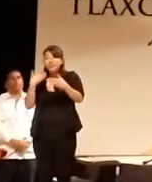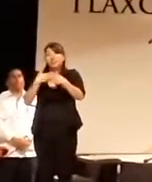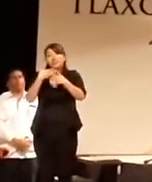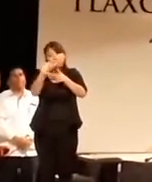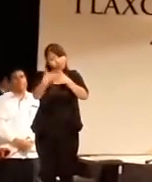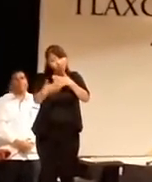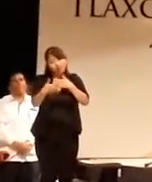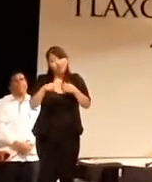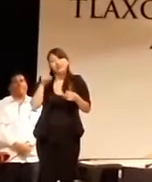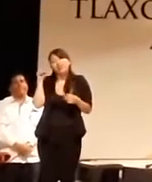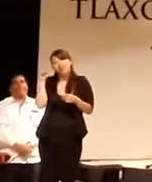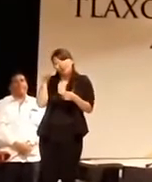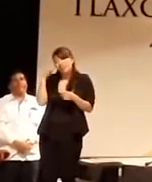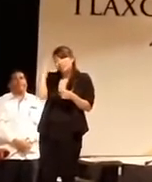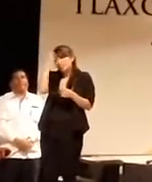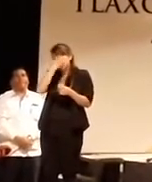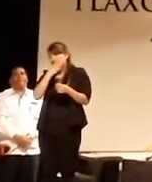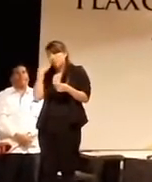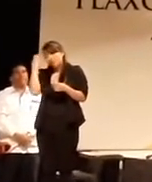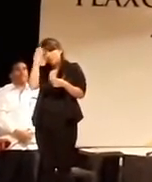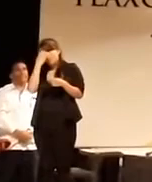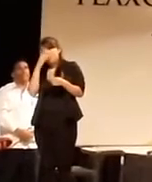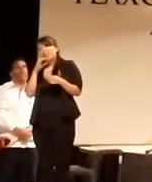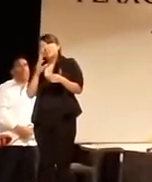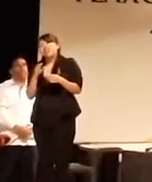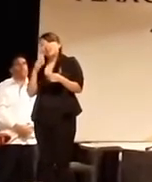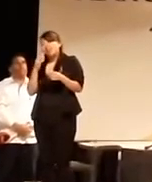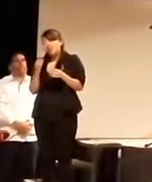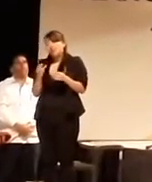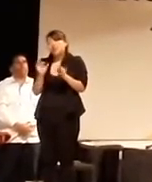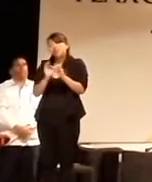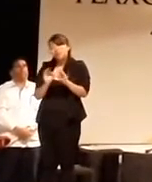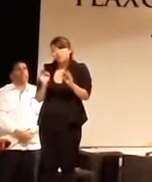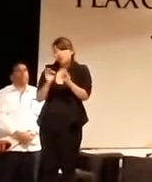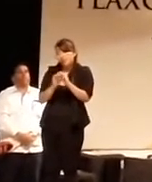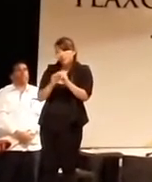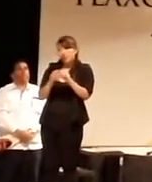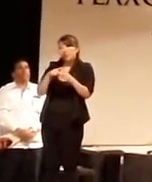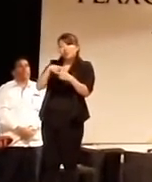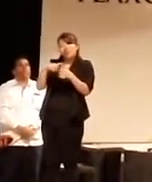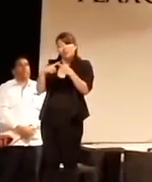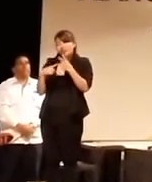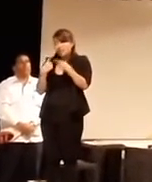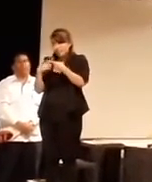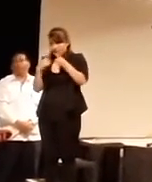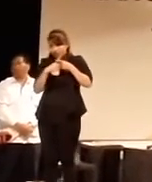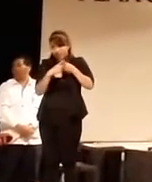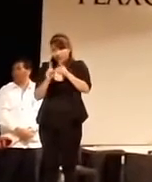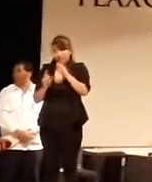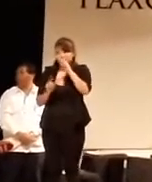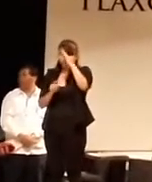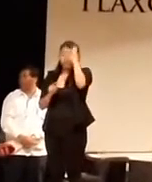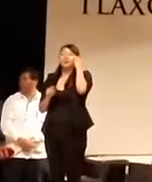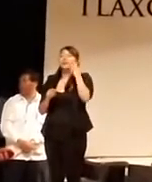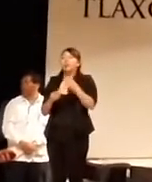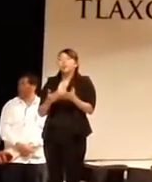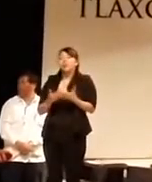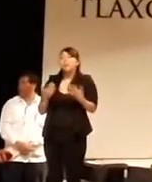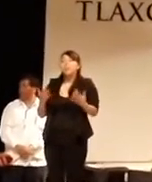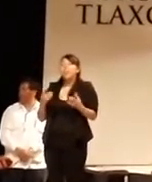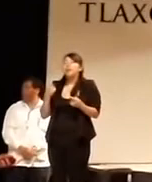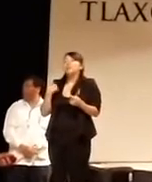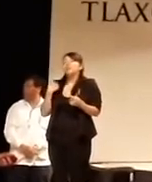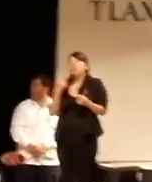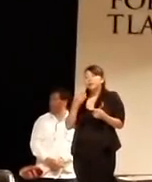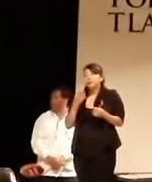convertirse en un ejercicio de poder entre quienes la conciben y la padecen. transitemos de un